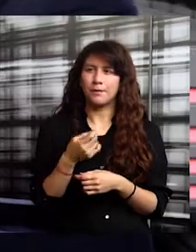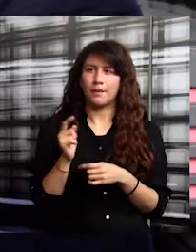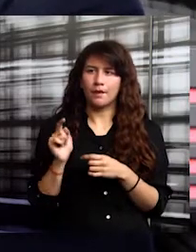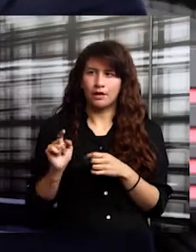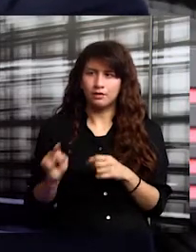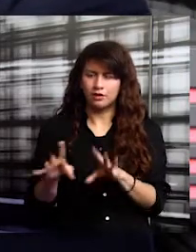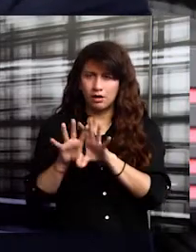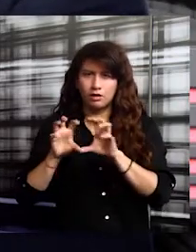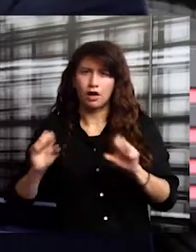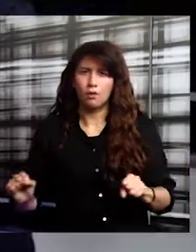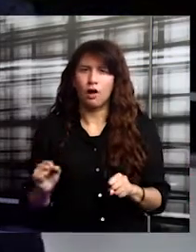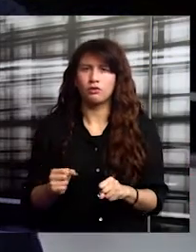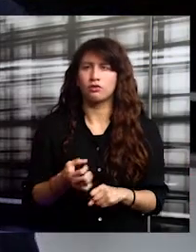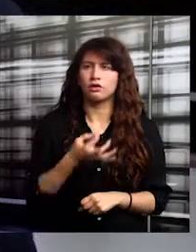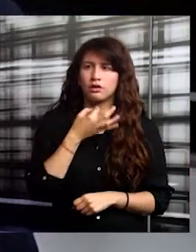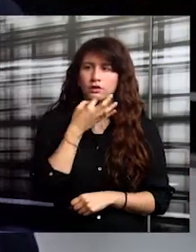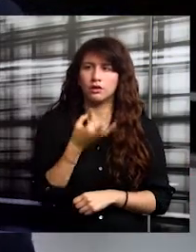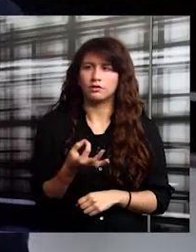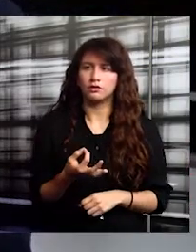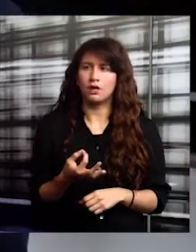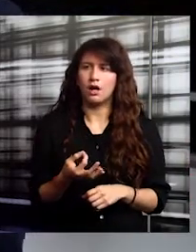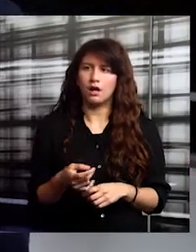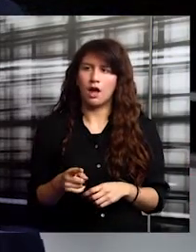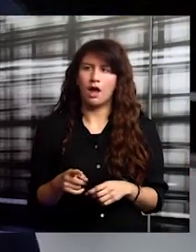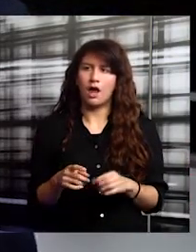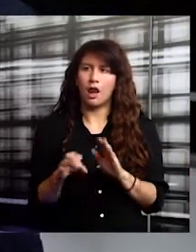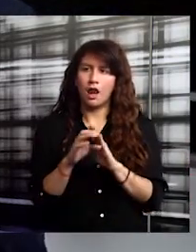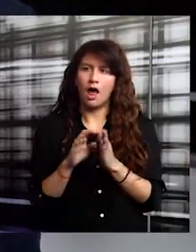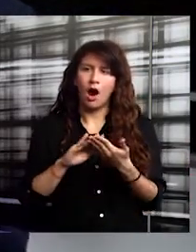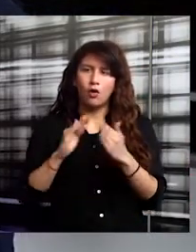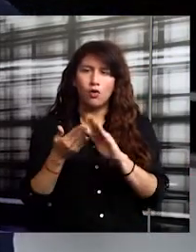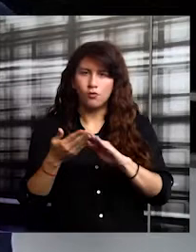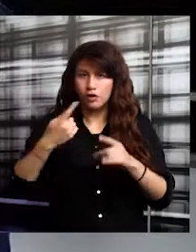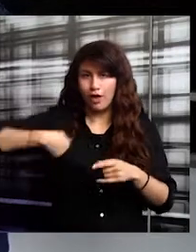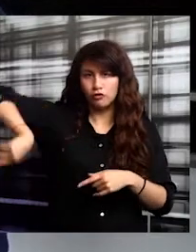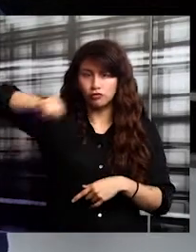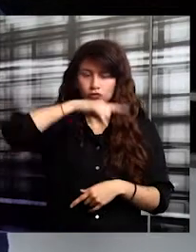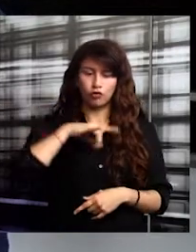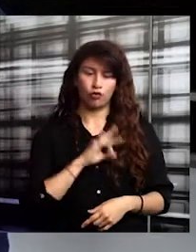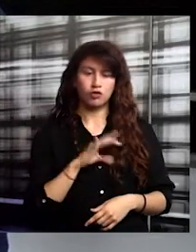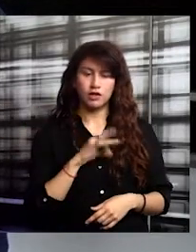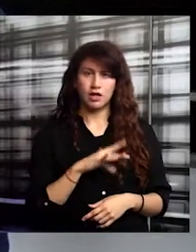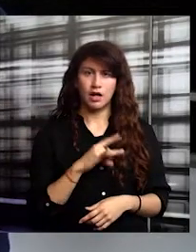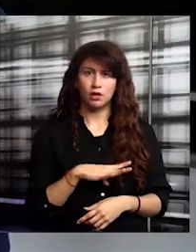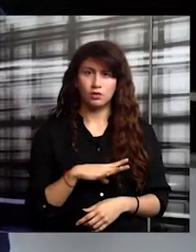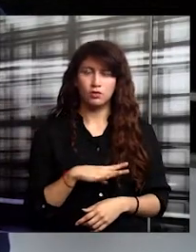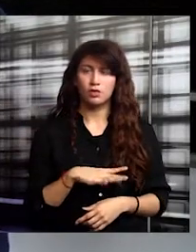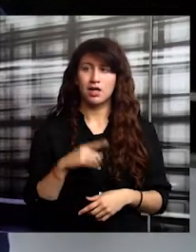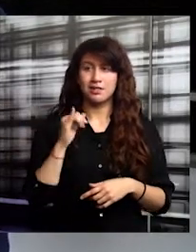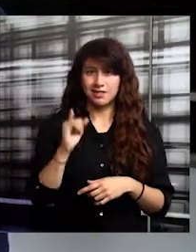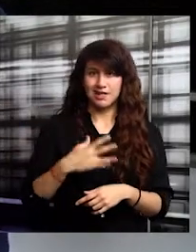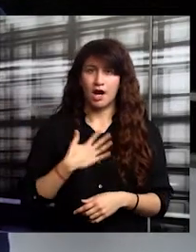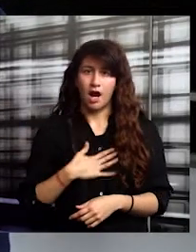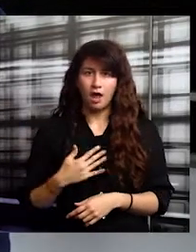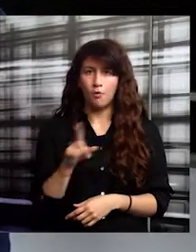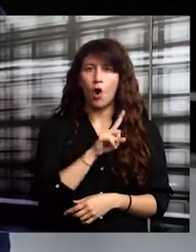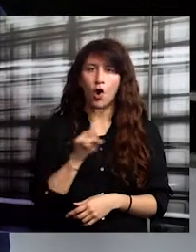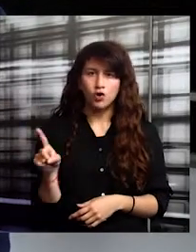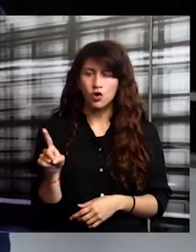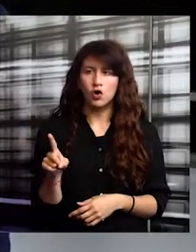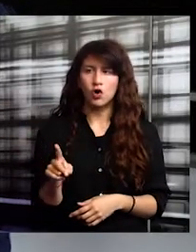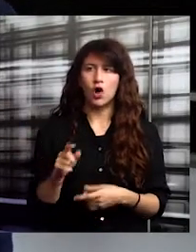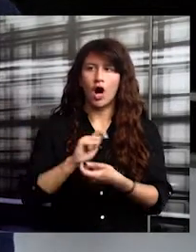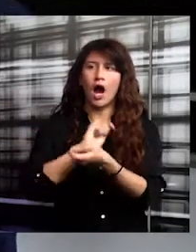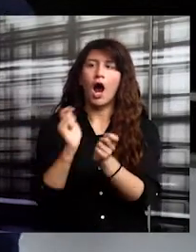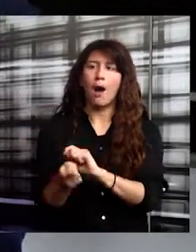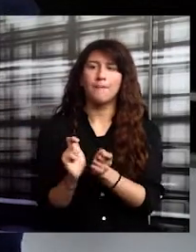comunidad, somos nosotros, los chilenos, los que podemos elegir si queremos o no queremos cambiar la Constitución.